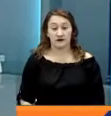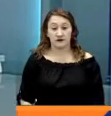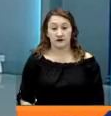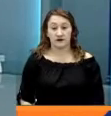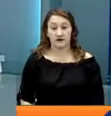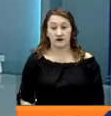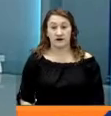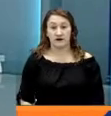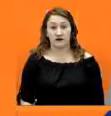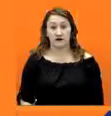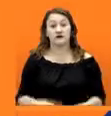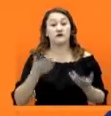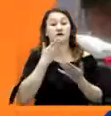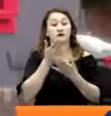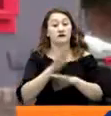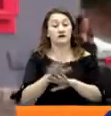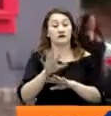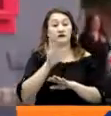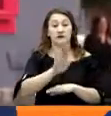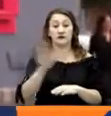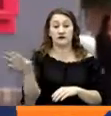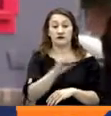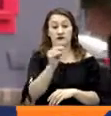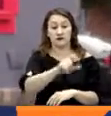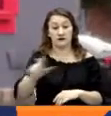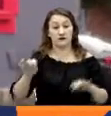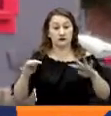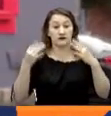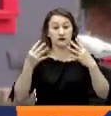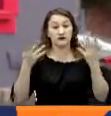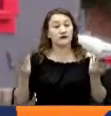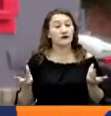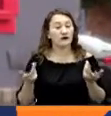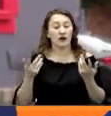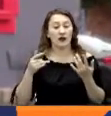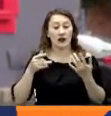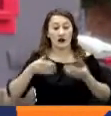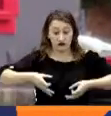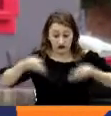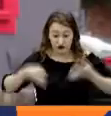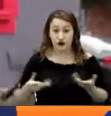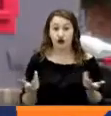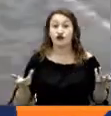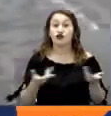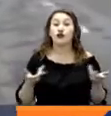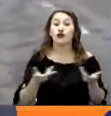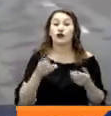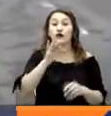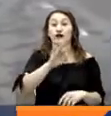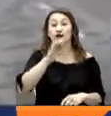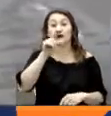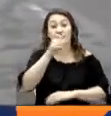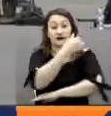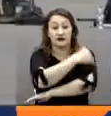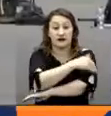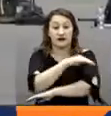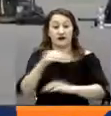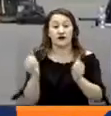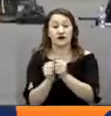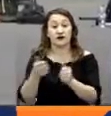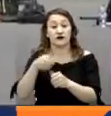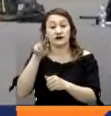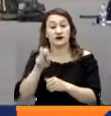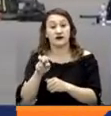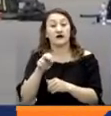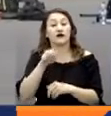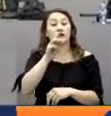José Fernando, muy buenas tardes a usted y a todos los televidentes. Pues los hechos ocurrieron exactamente en la calle 36 con carrera 17. A